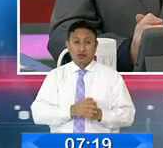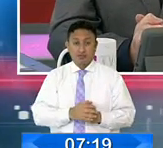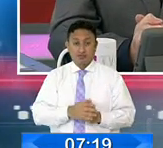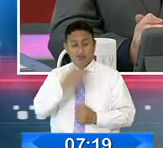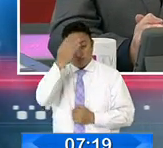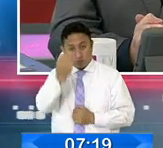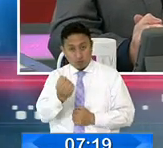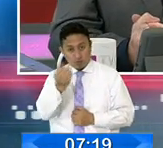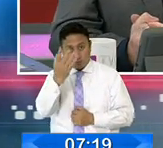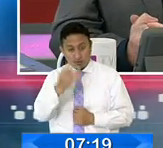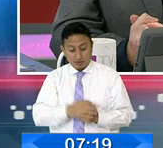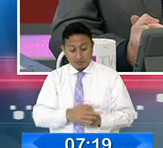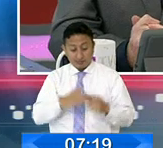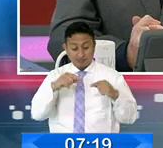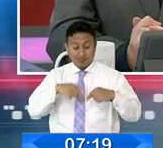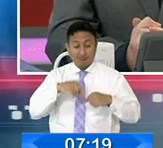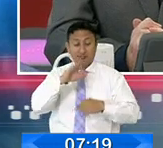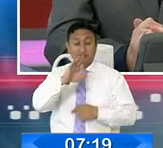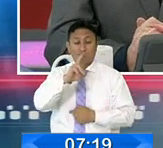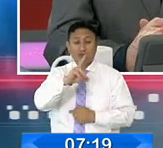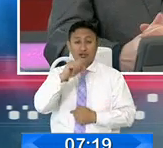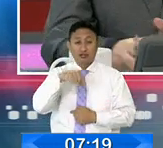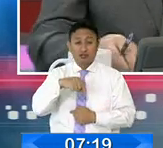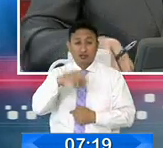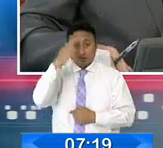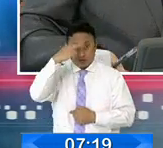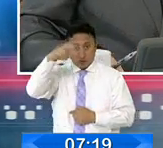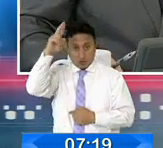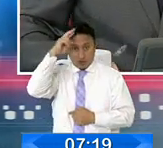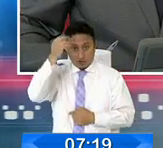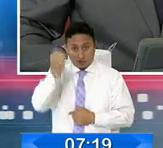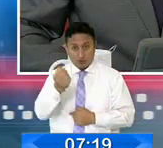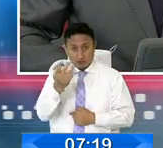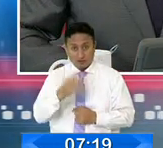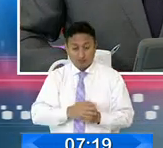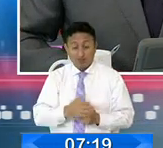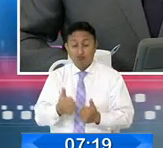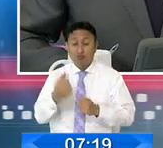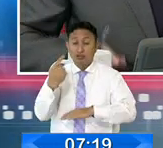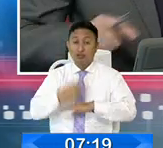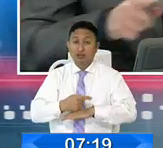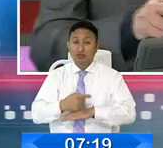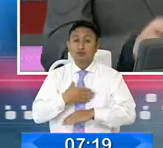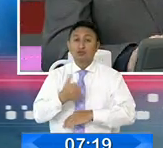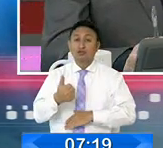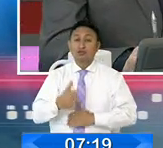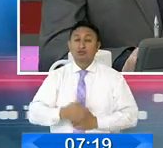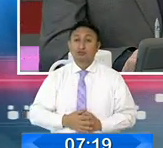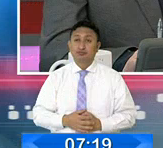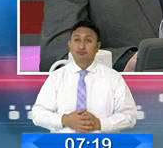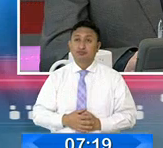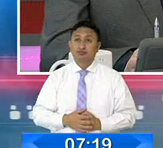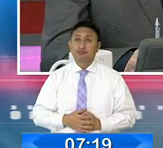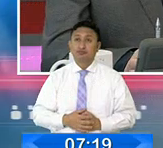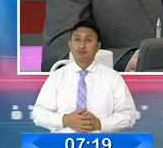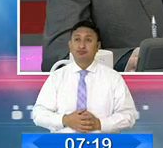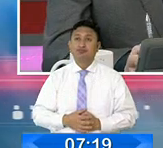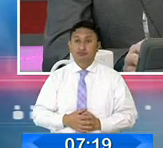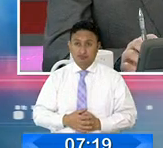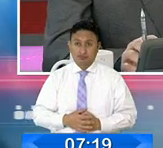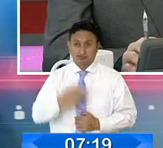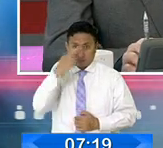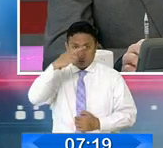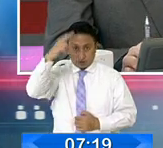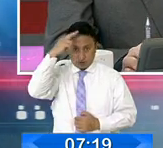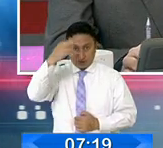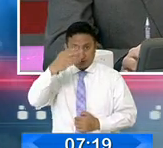buenos días desde la matriz de Televicentro. Le saluda Roberto Álvarez Vandenberg. Que tenga un buen día, asambleísta. ¿Cómo estamos? Muy buenos días, Roberto.